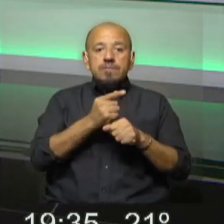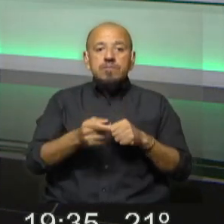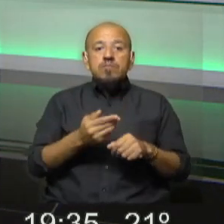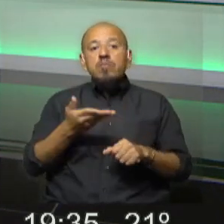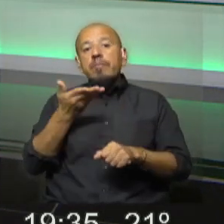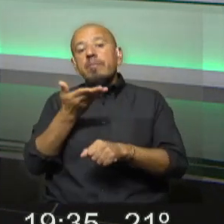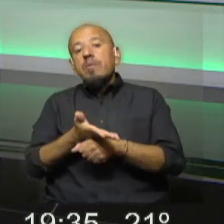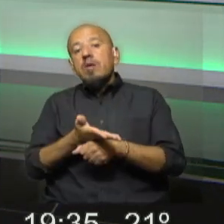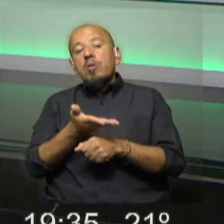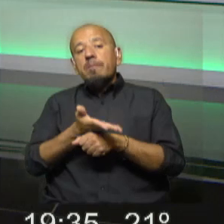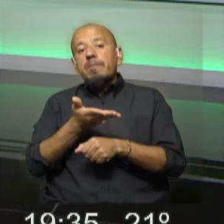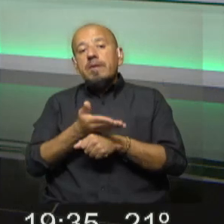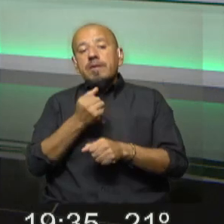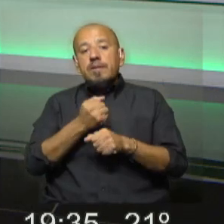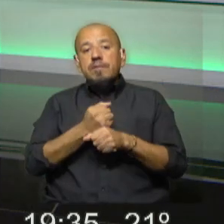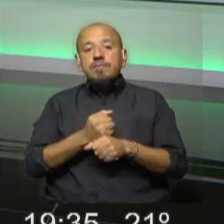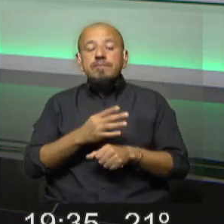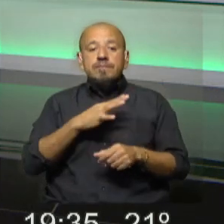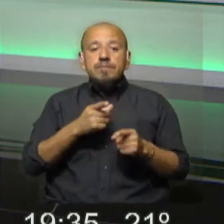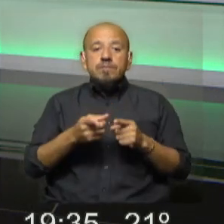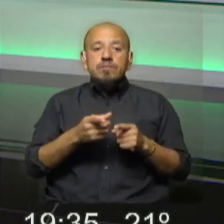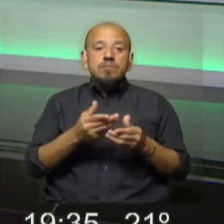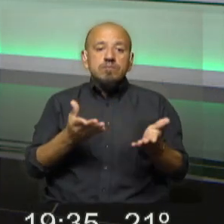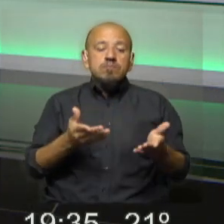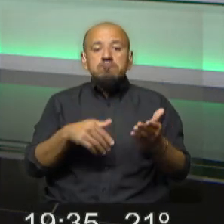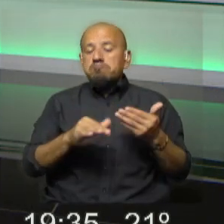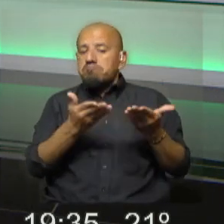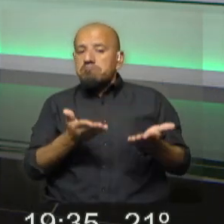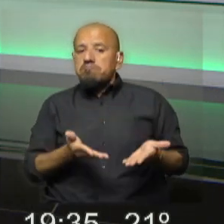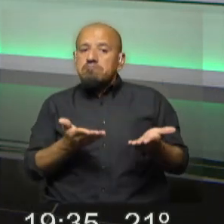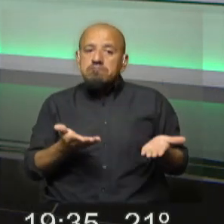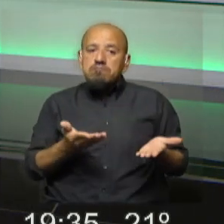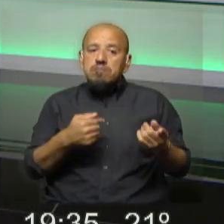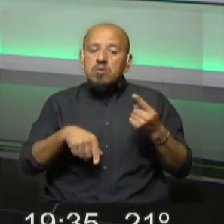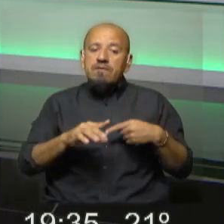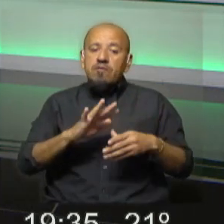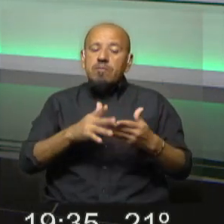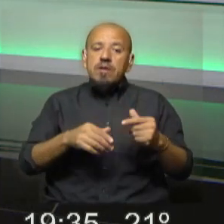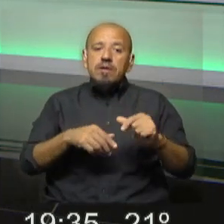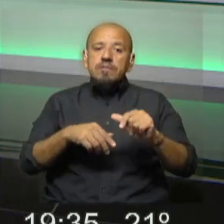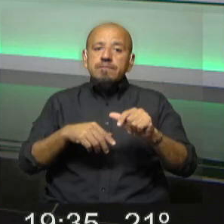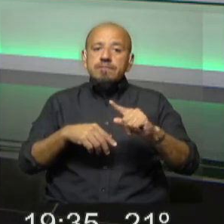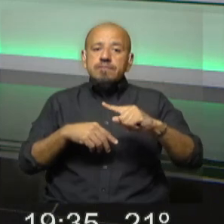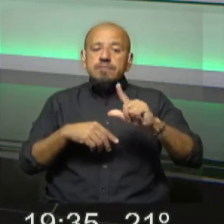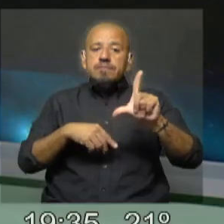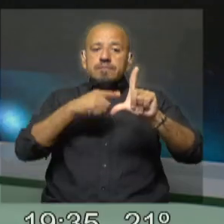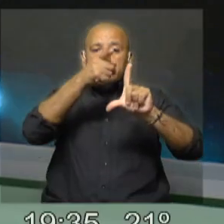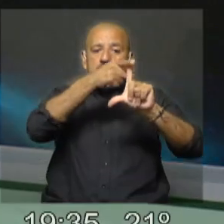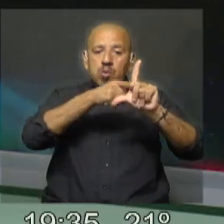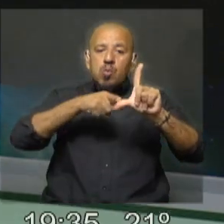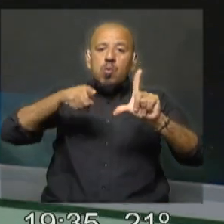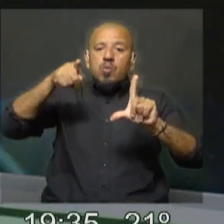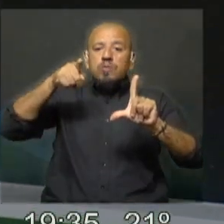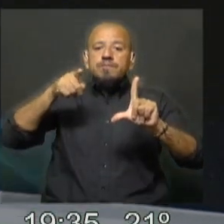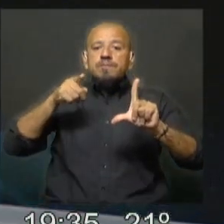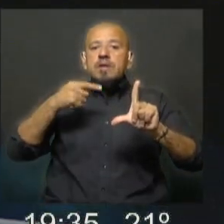demanda laboral en el correr del año, lo que tenemos es que se comportó básicamente como si fuera una U. Empezó el año arriba, que fue justamente lo que